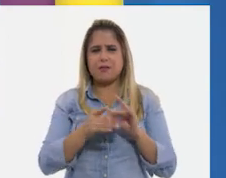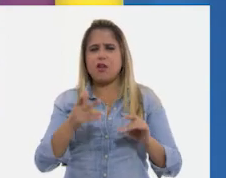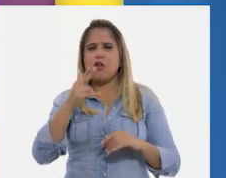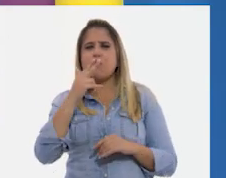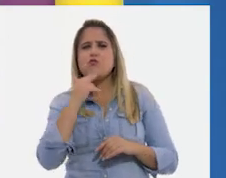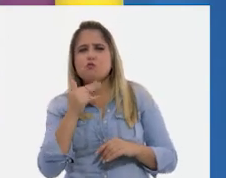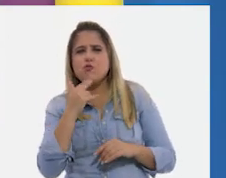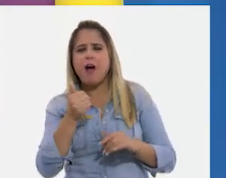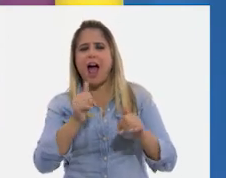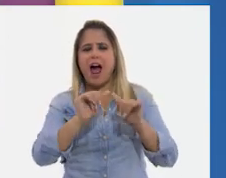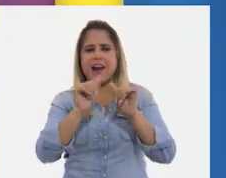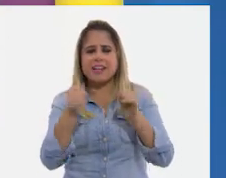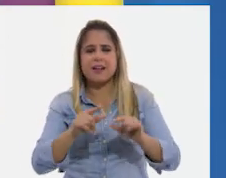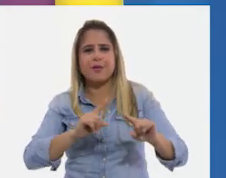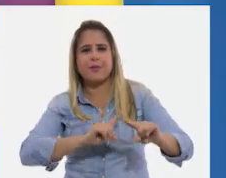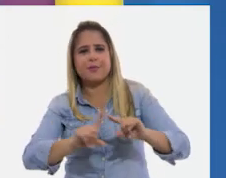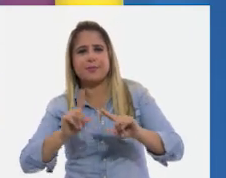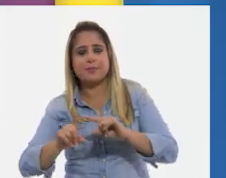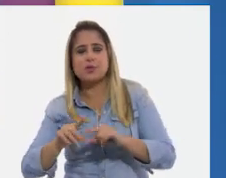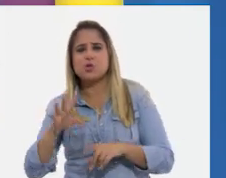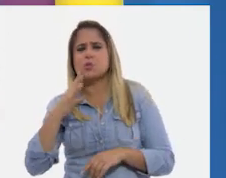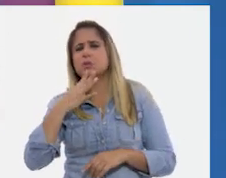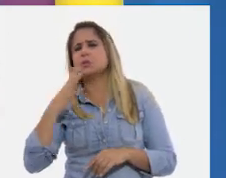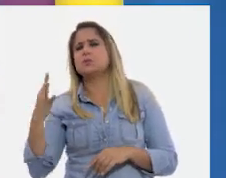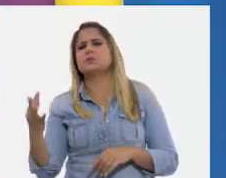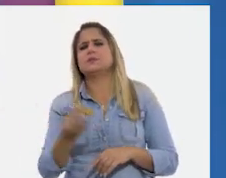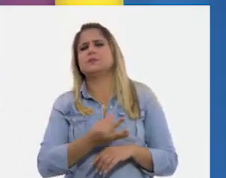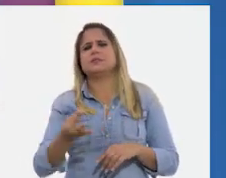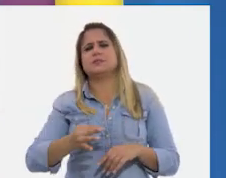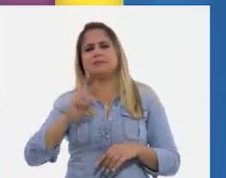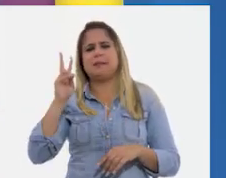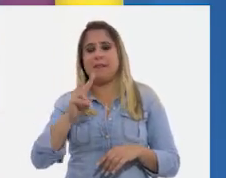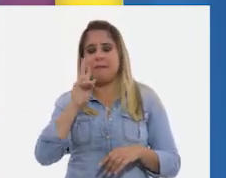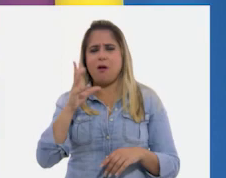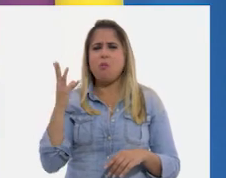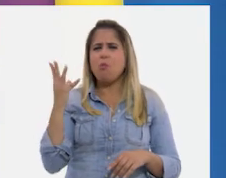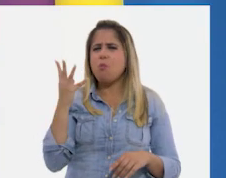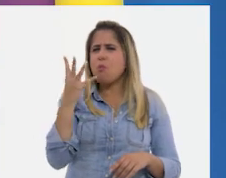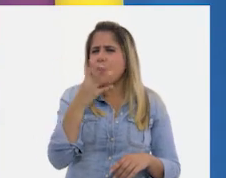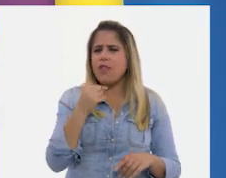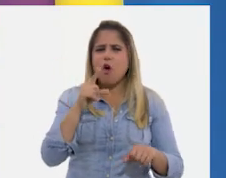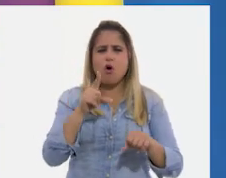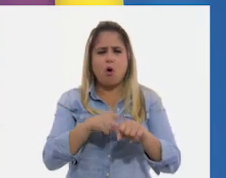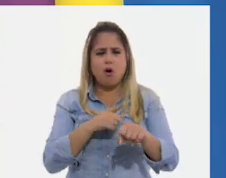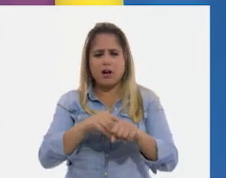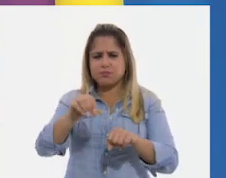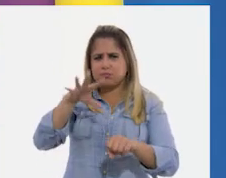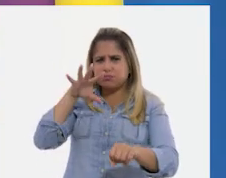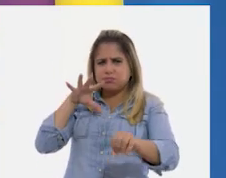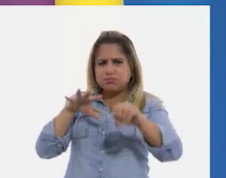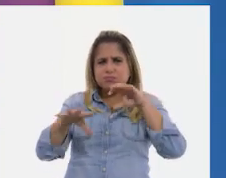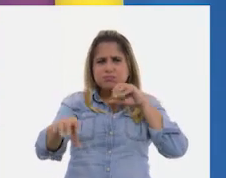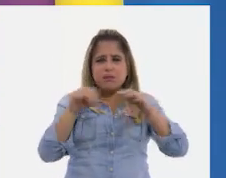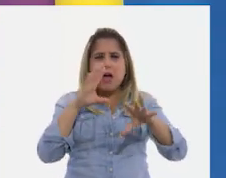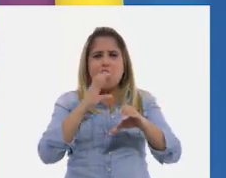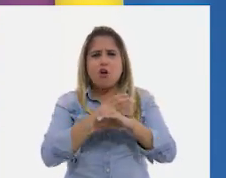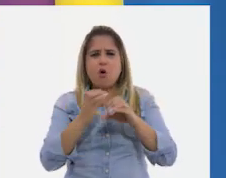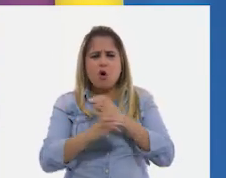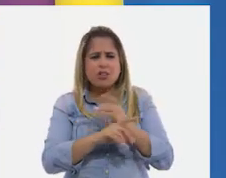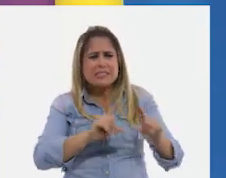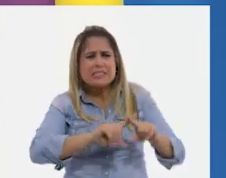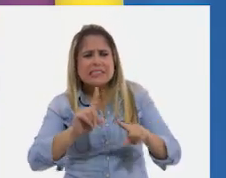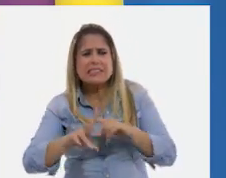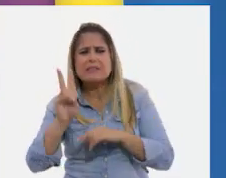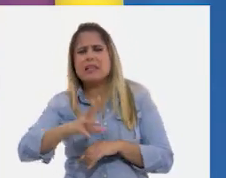dulces artesanales, son riquísimos, la verdad, y se ven hermosos. Sus colores, la forma de cada objeto, son